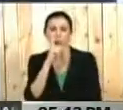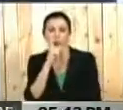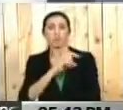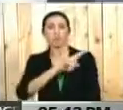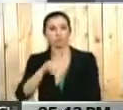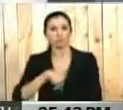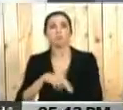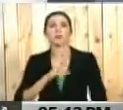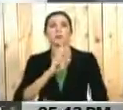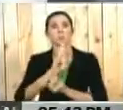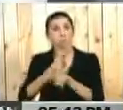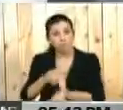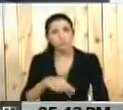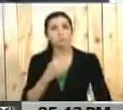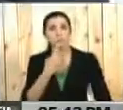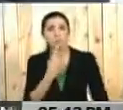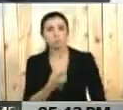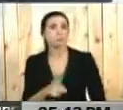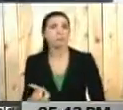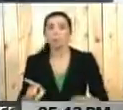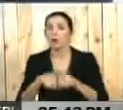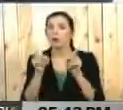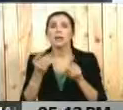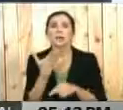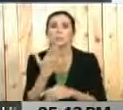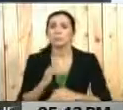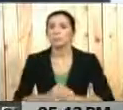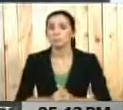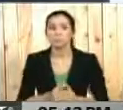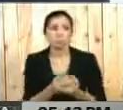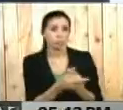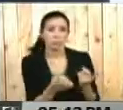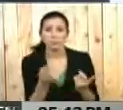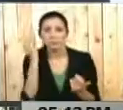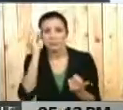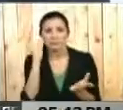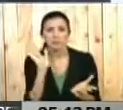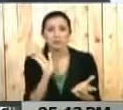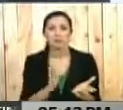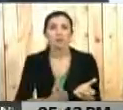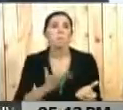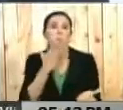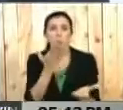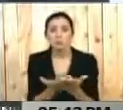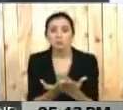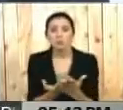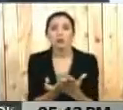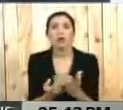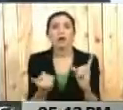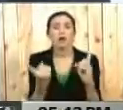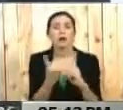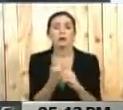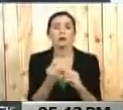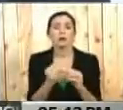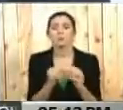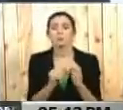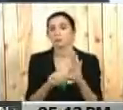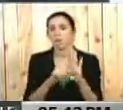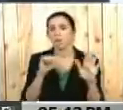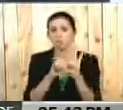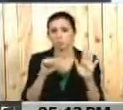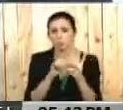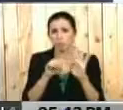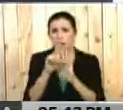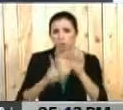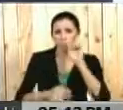nosotros respondimos diciendo, bueno, de la misma manera en que ustedes piensan plantear una enmienda para reducir el periodo del presidente,